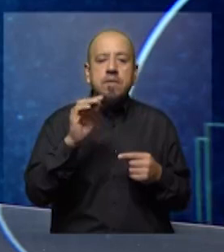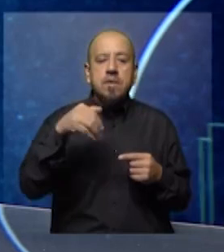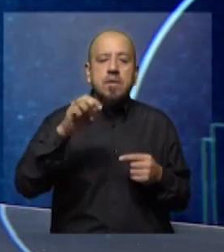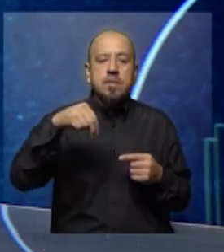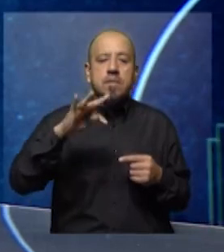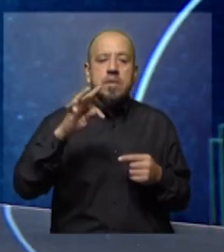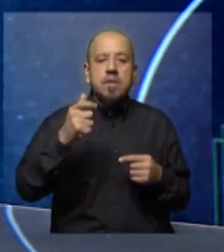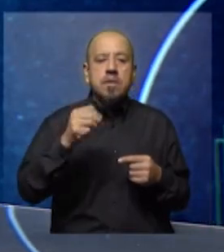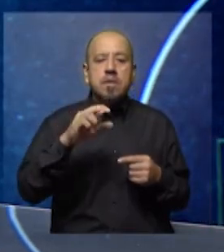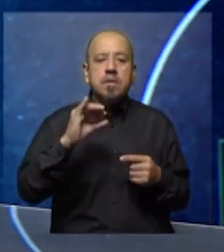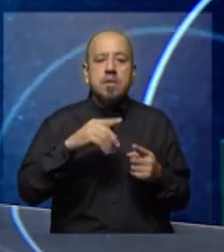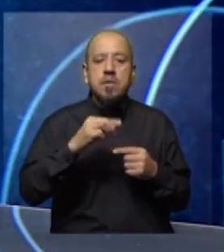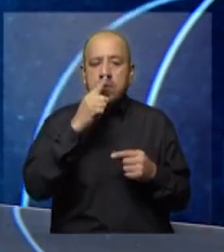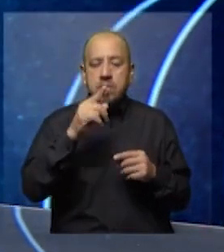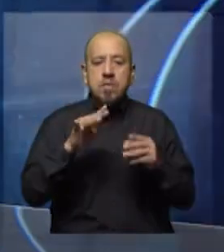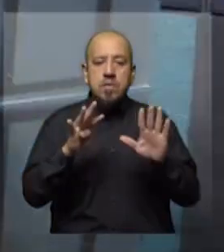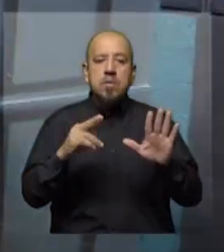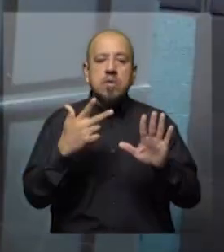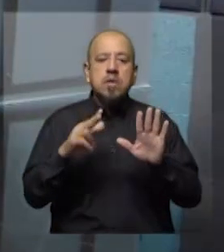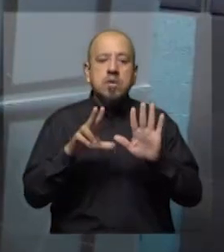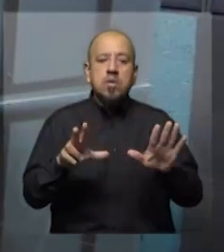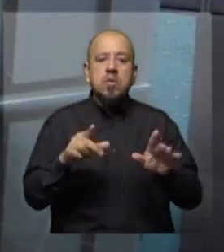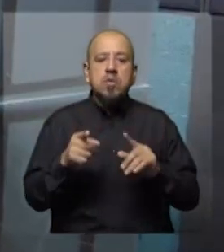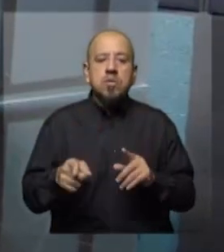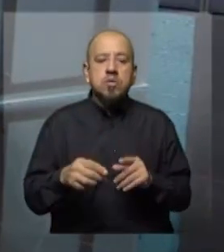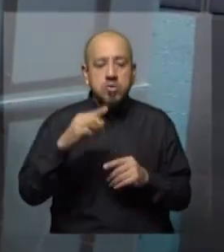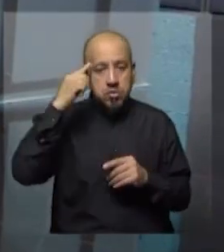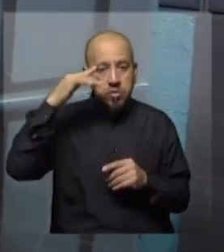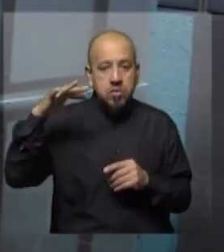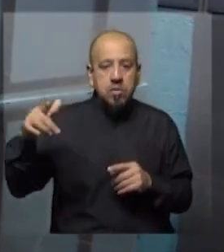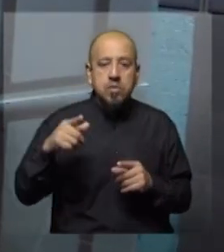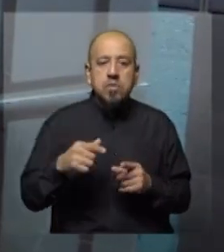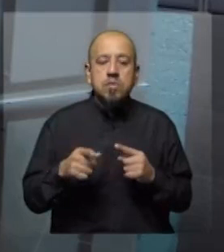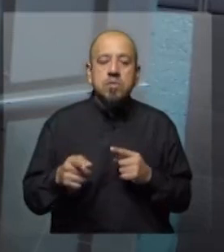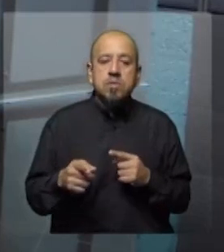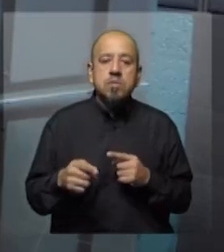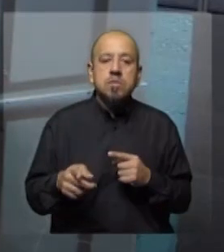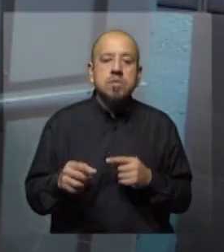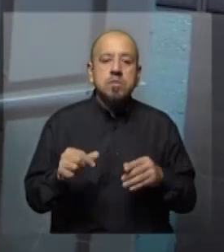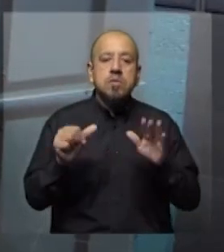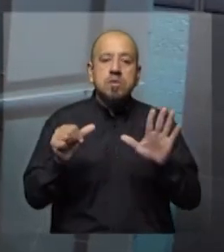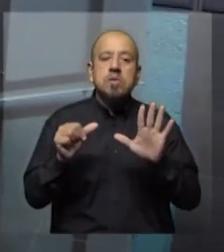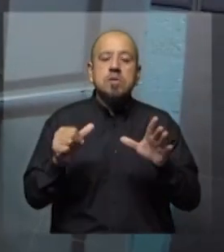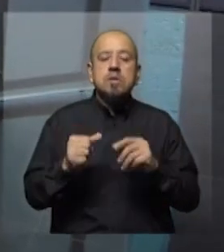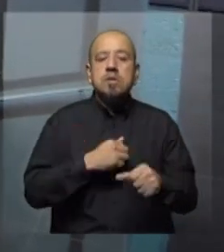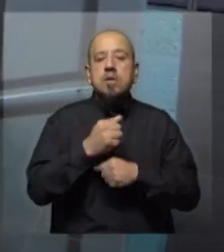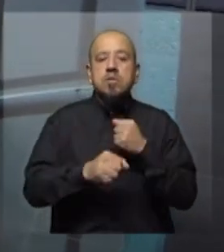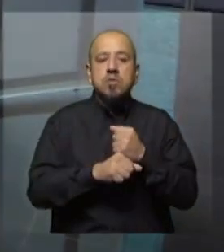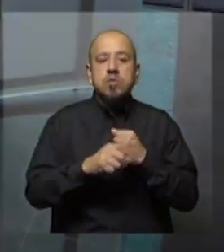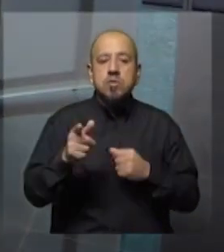salida en 1938 ya con un filósofo más maduro no unos 66 años